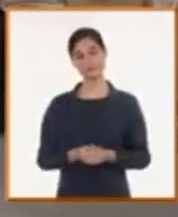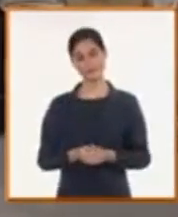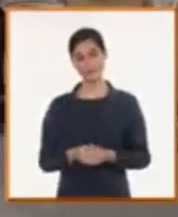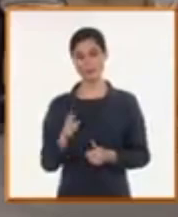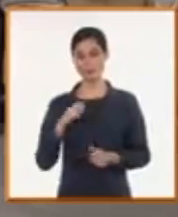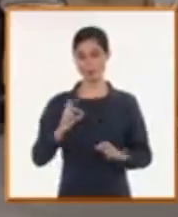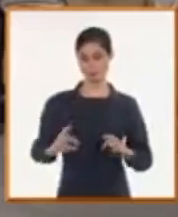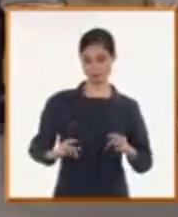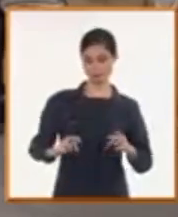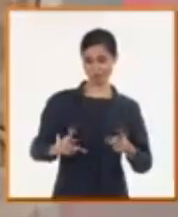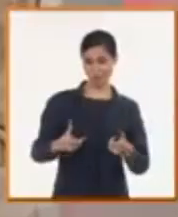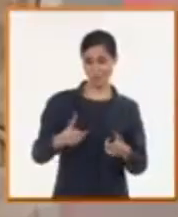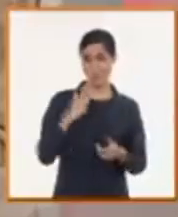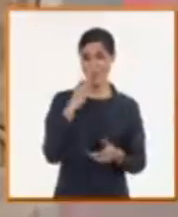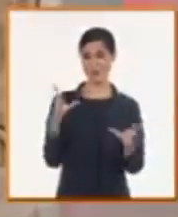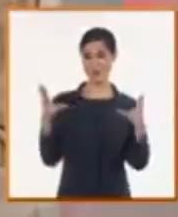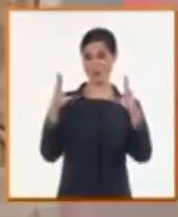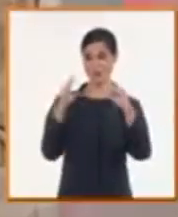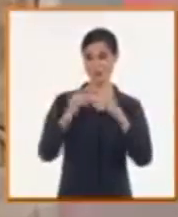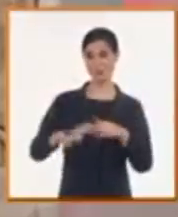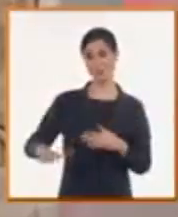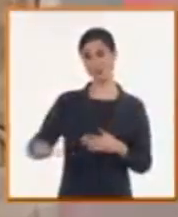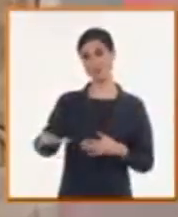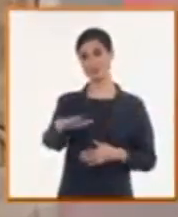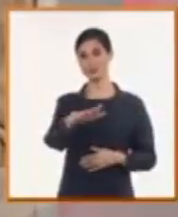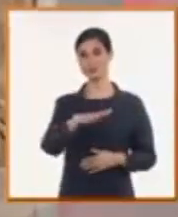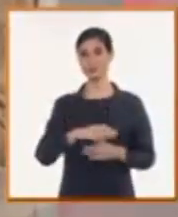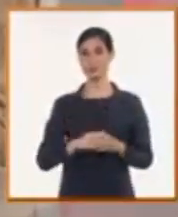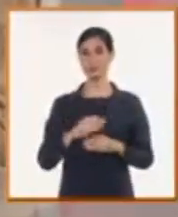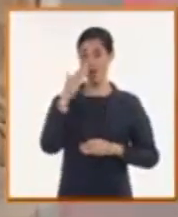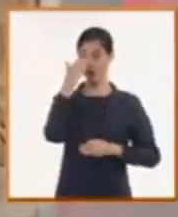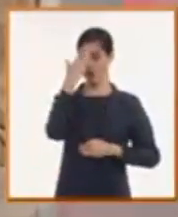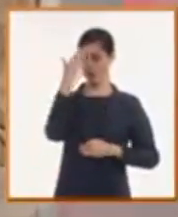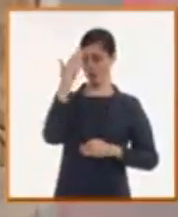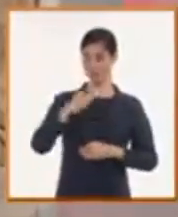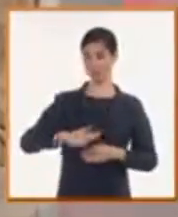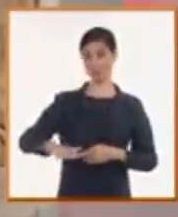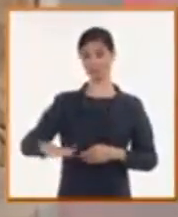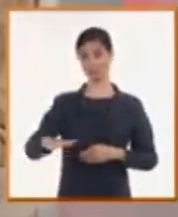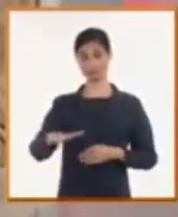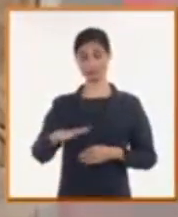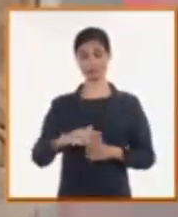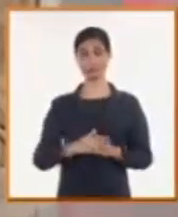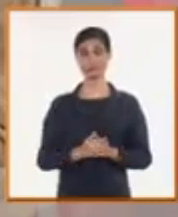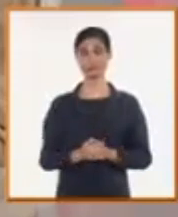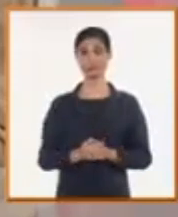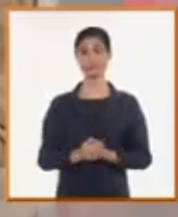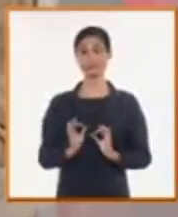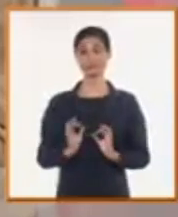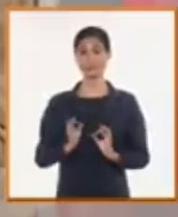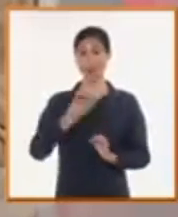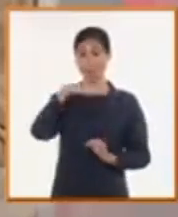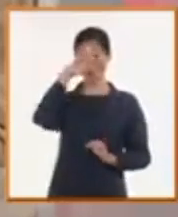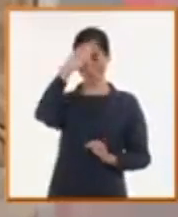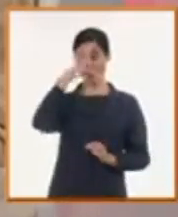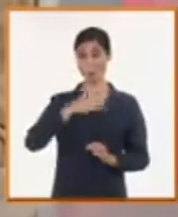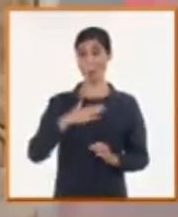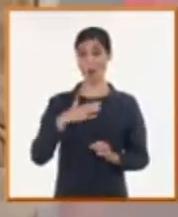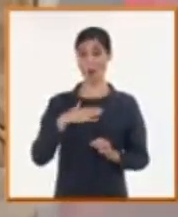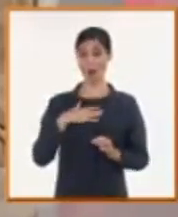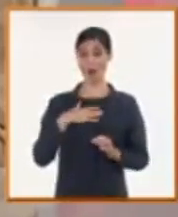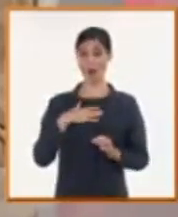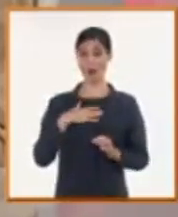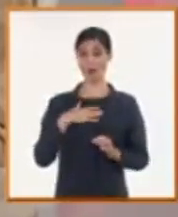noches y mi agradecimiento por estar aquí. Aquí podían haber estado miles de cubanos también, porque fueron miles los que